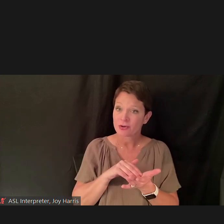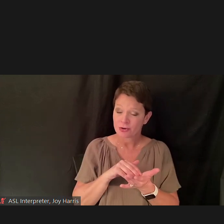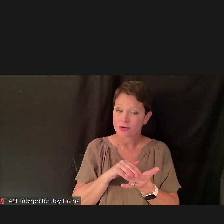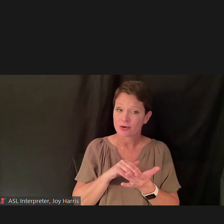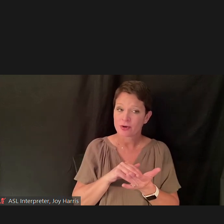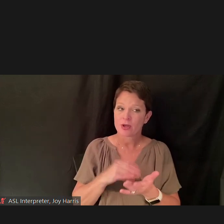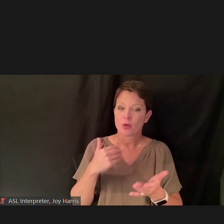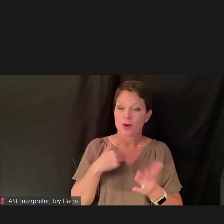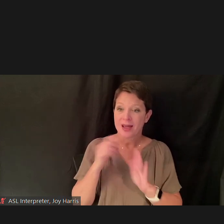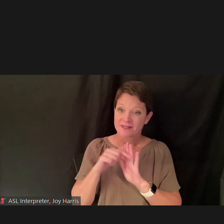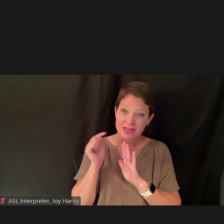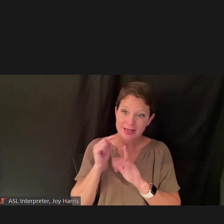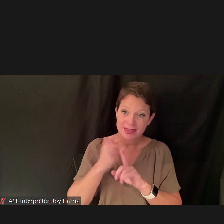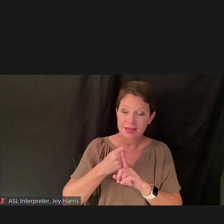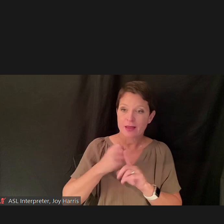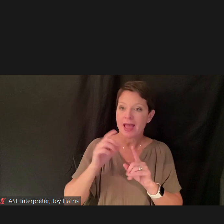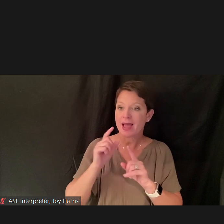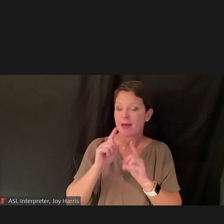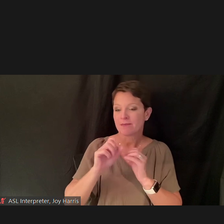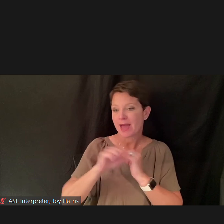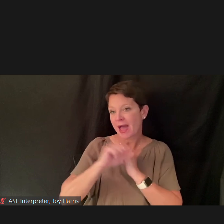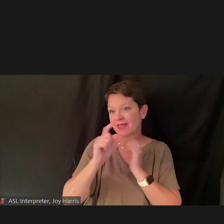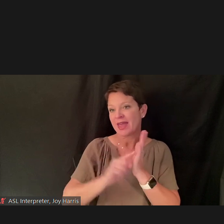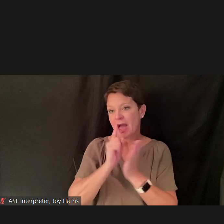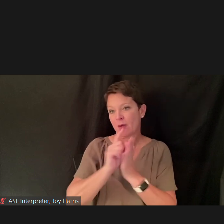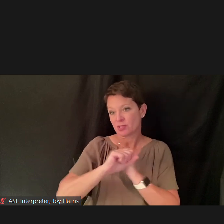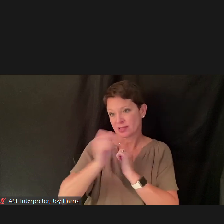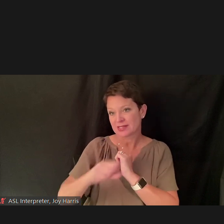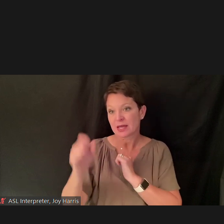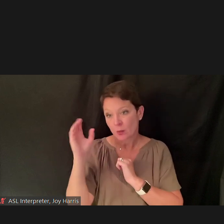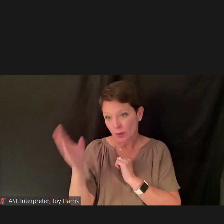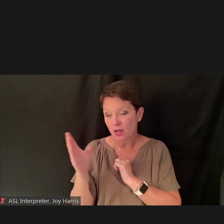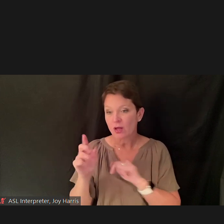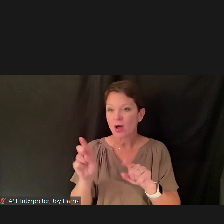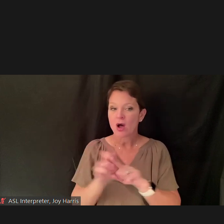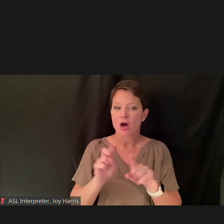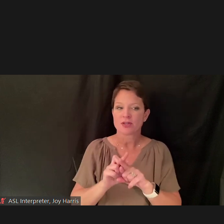También nuestros centros de llamadas tendrán horarios